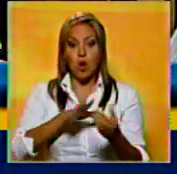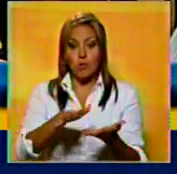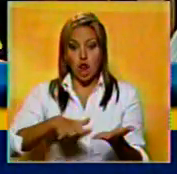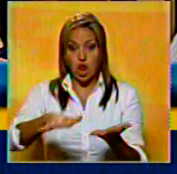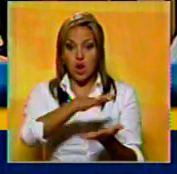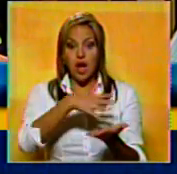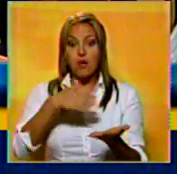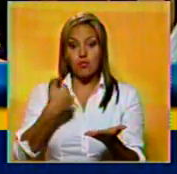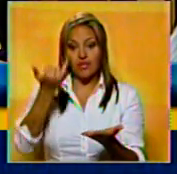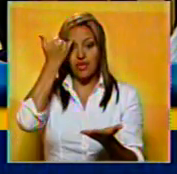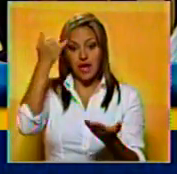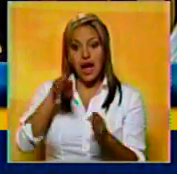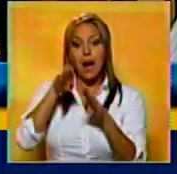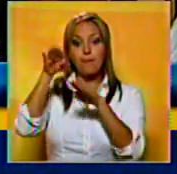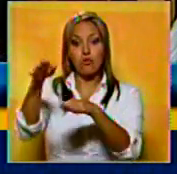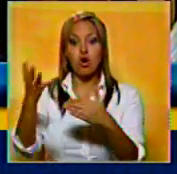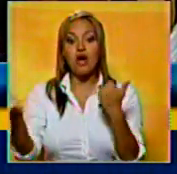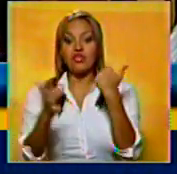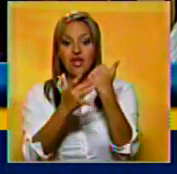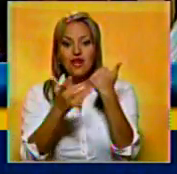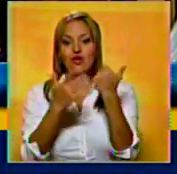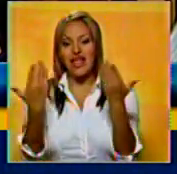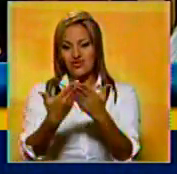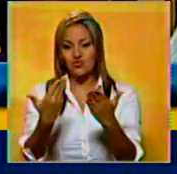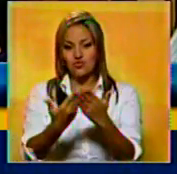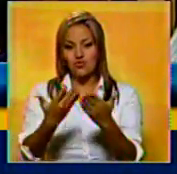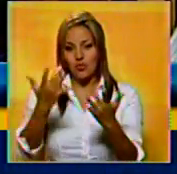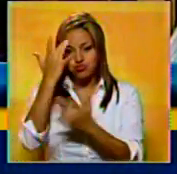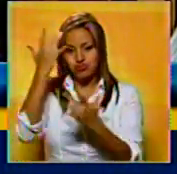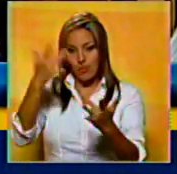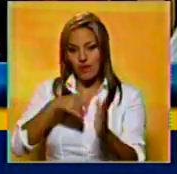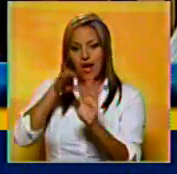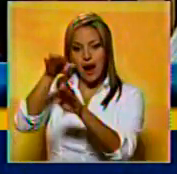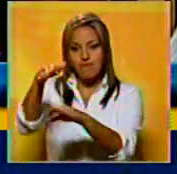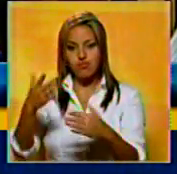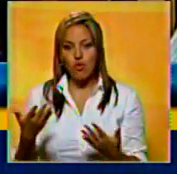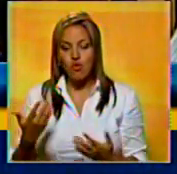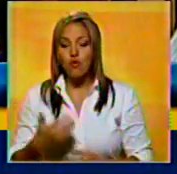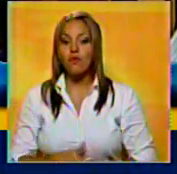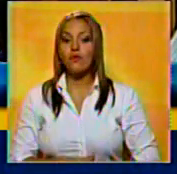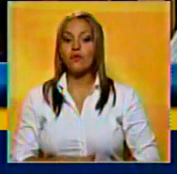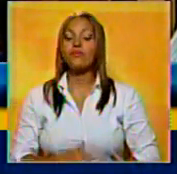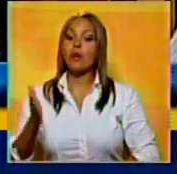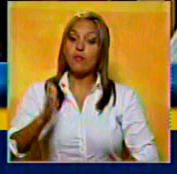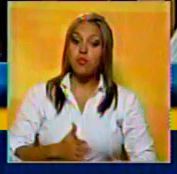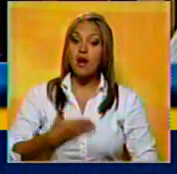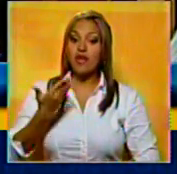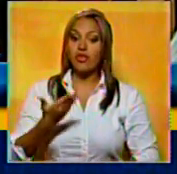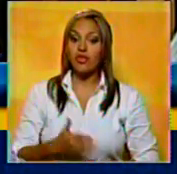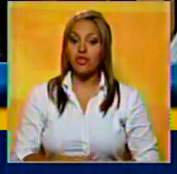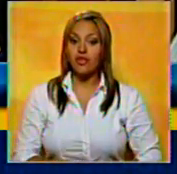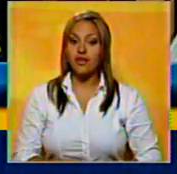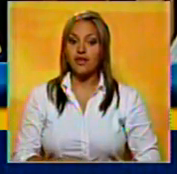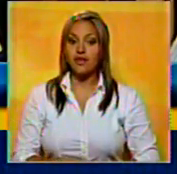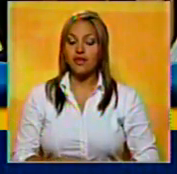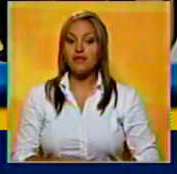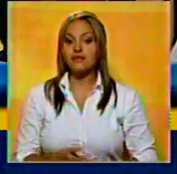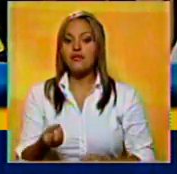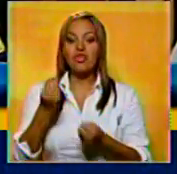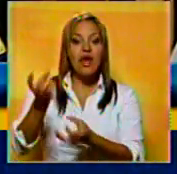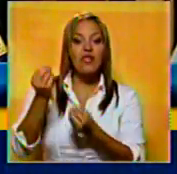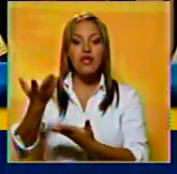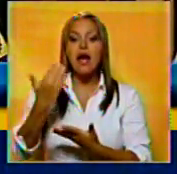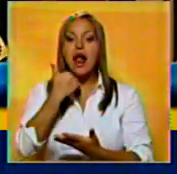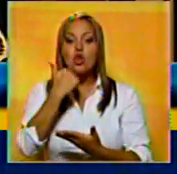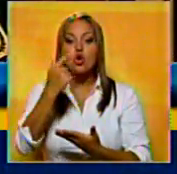su aporte técnico y académico para poder dar pues insumos para que